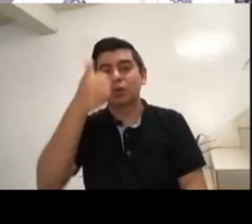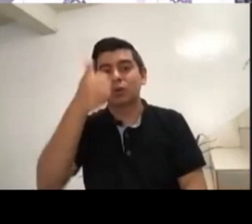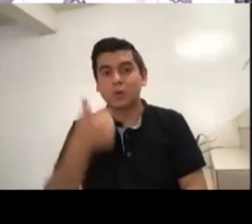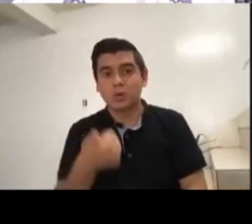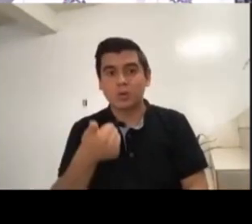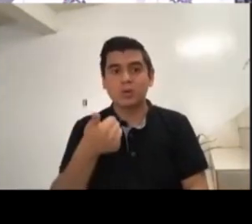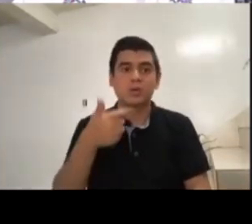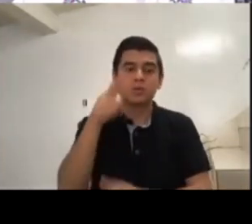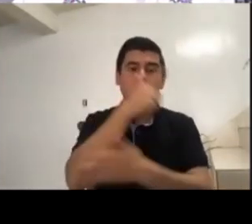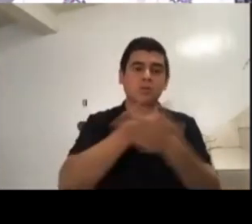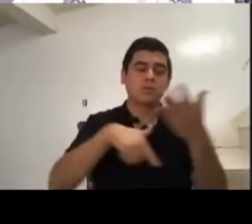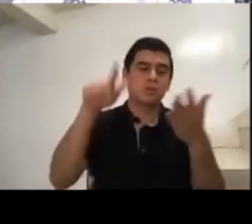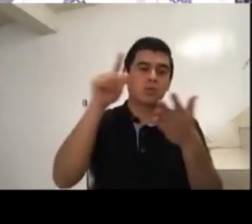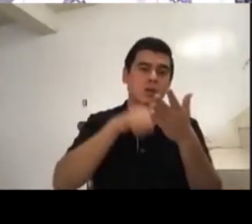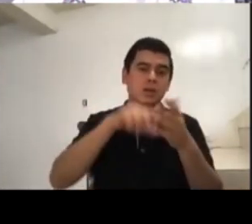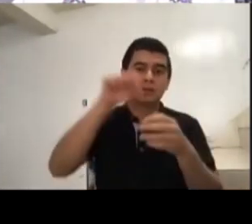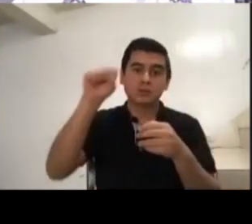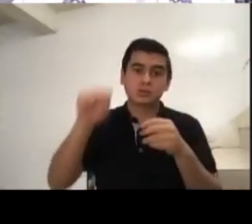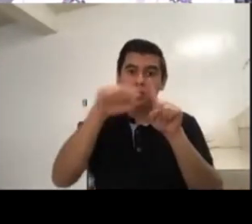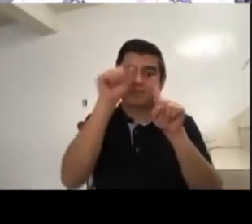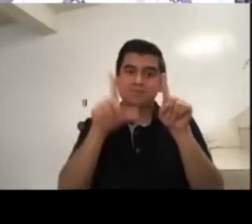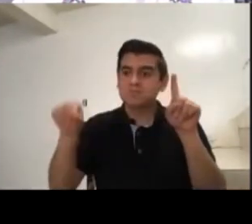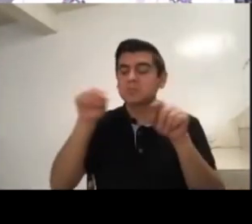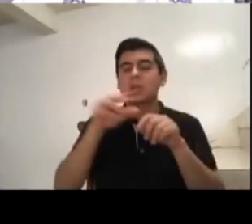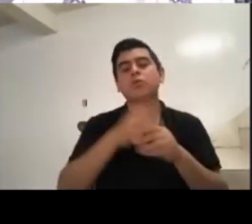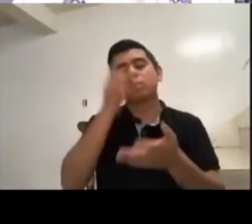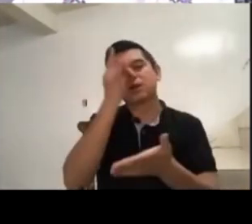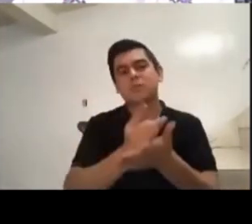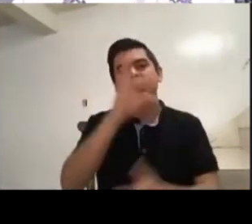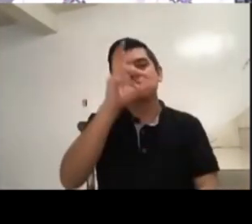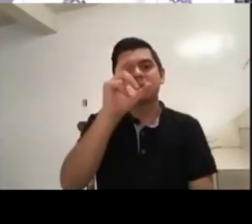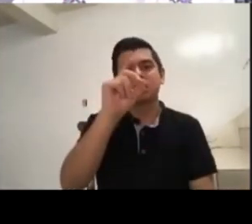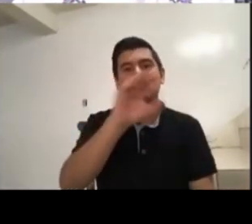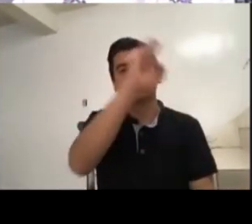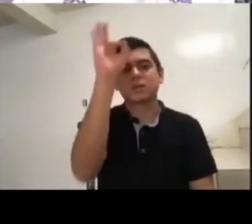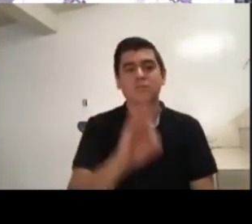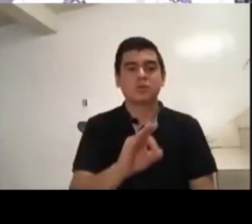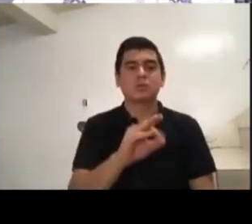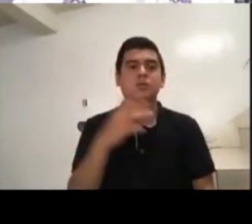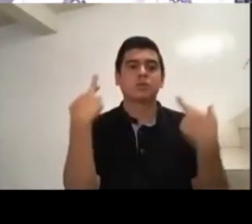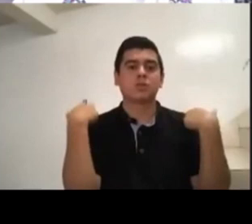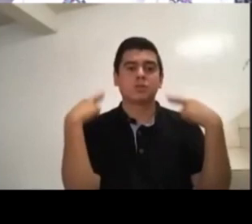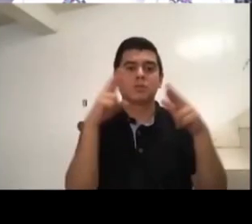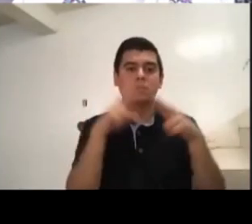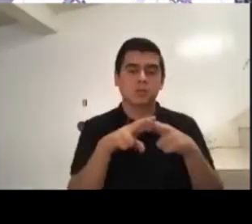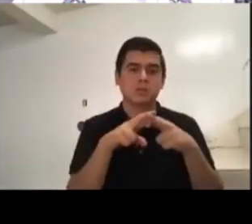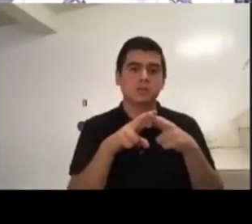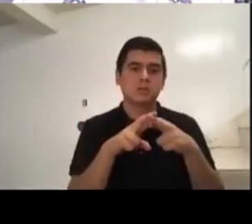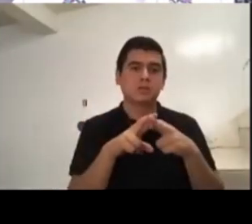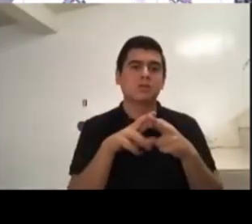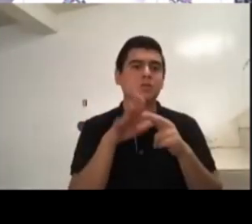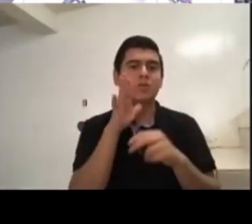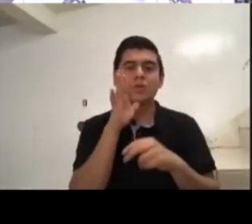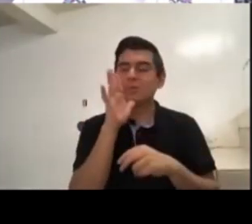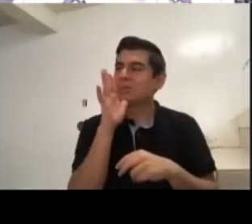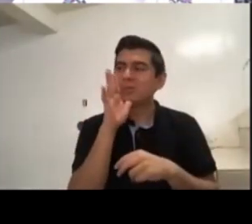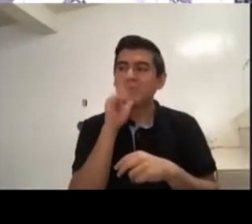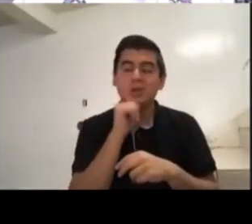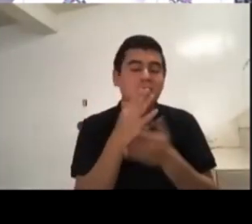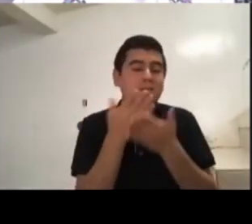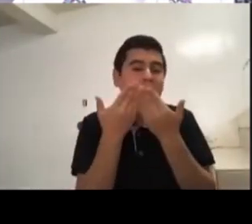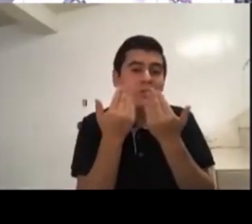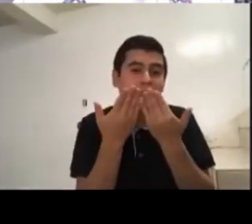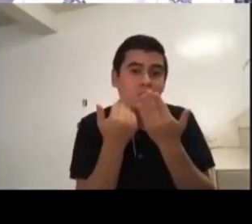vez, solo 30% de los profesores tienen la posibilidad, porque ellos mismos no tienen los